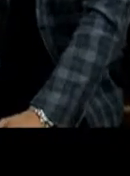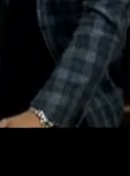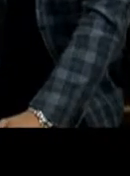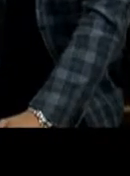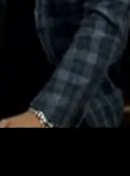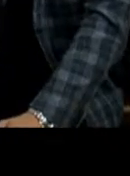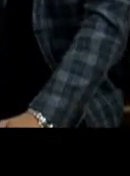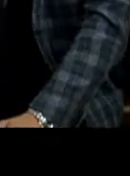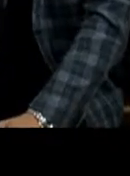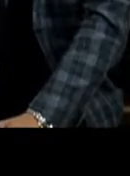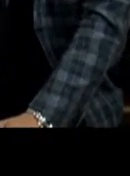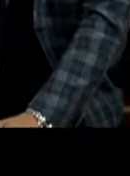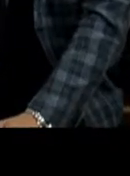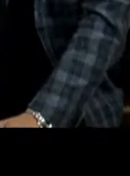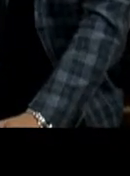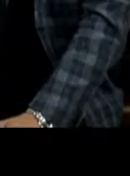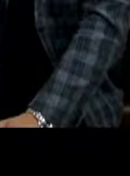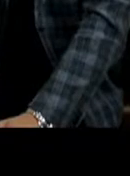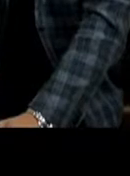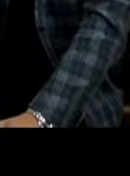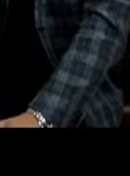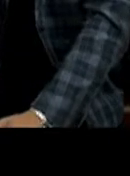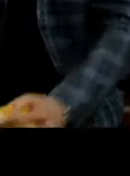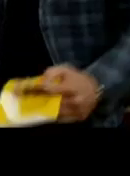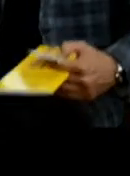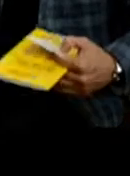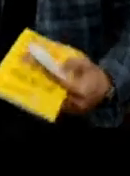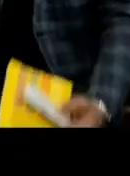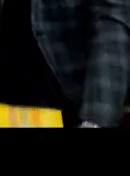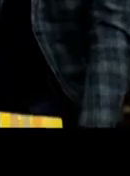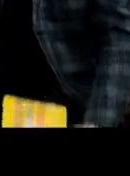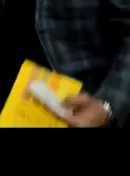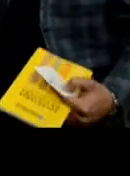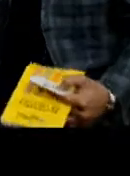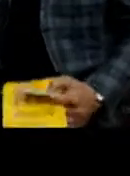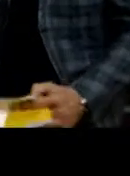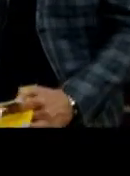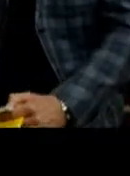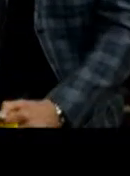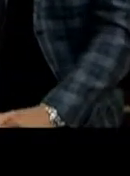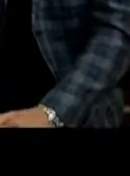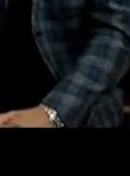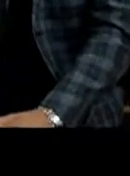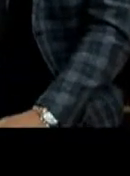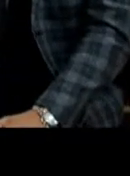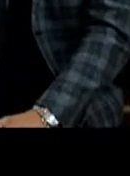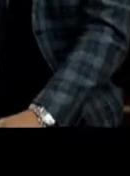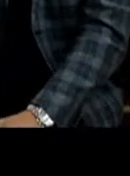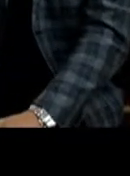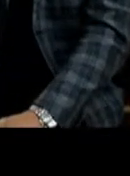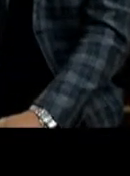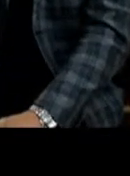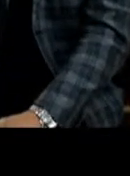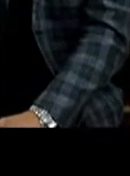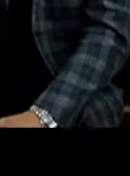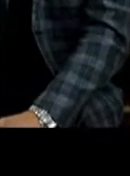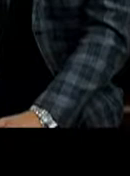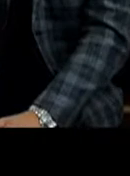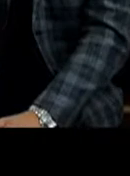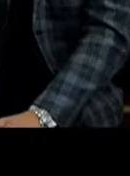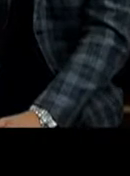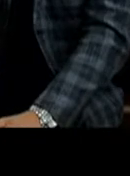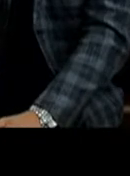se conserven. ¿Cómo le hacen aquí en Sao Paulo para que la cultura salga a las calles? Tengo entendido que utilizan un proyecto